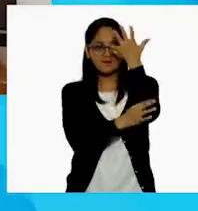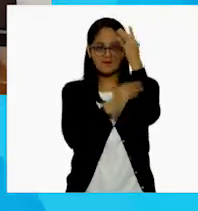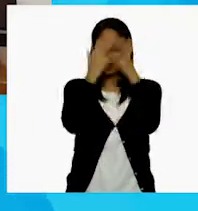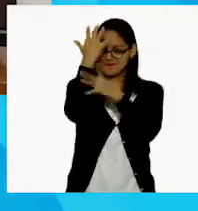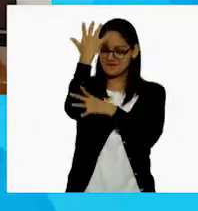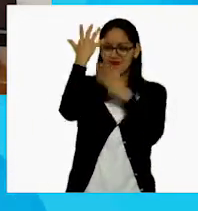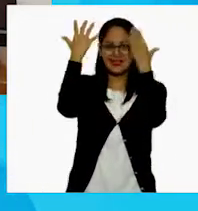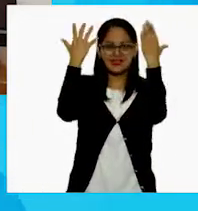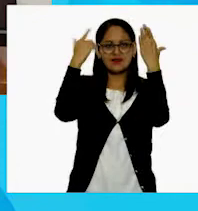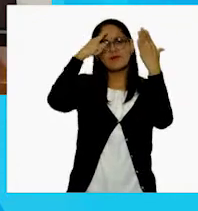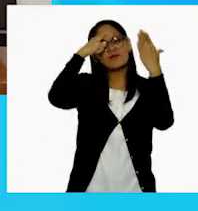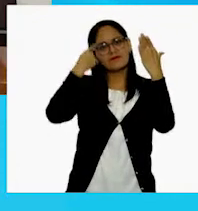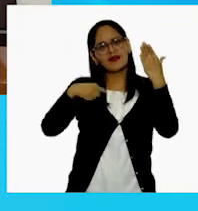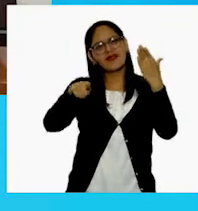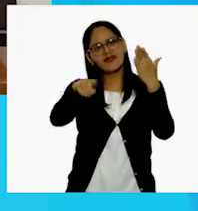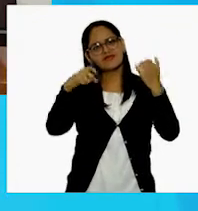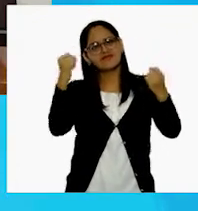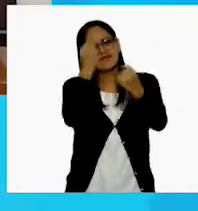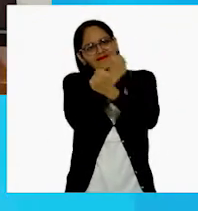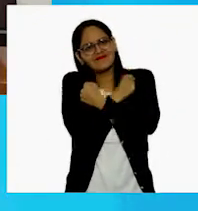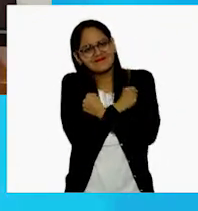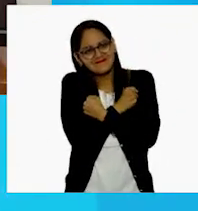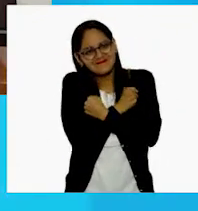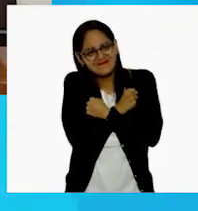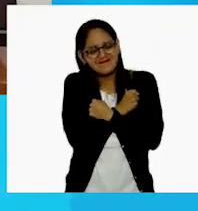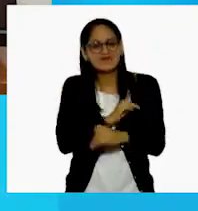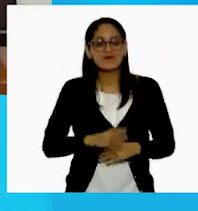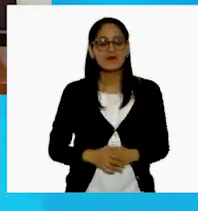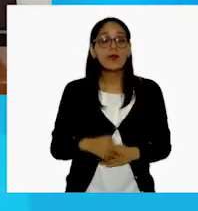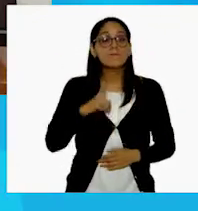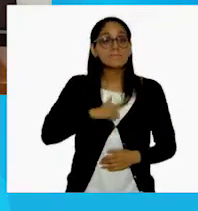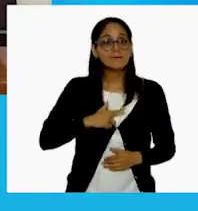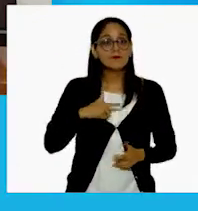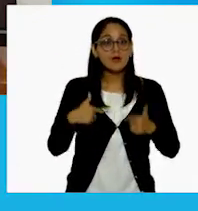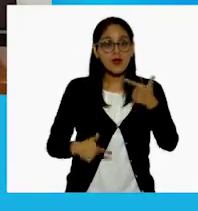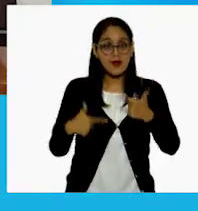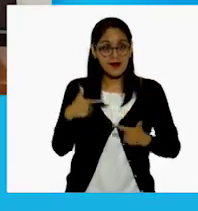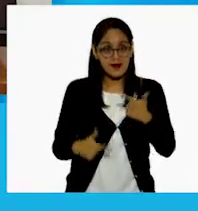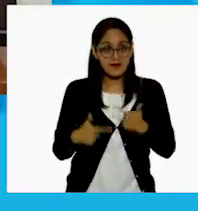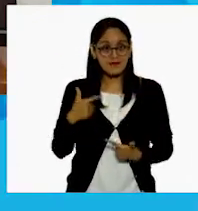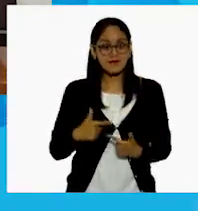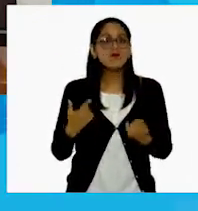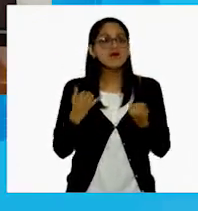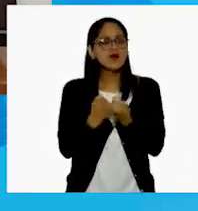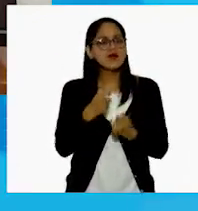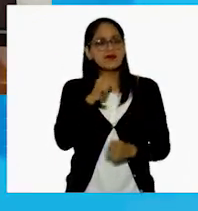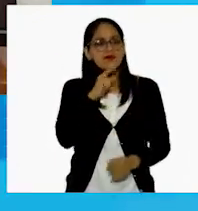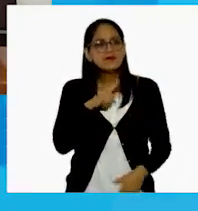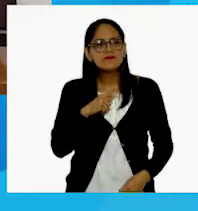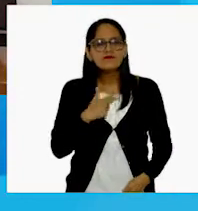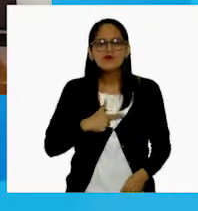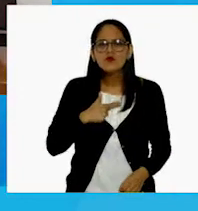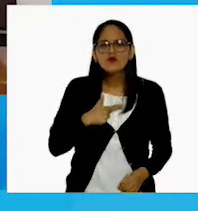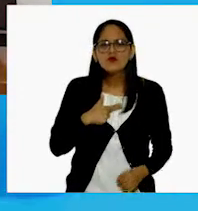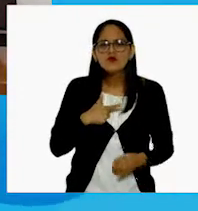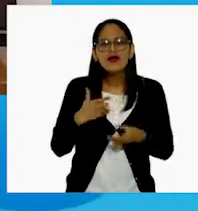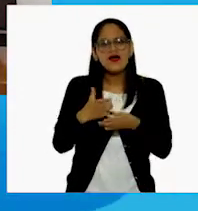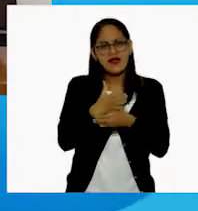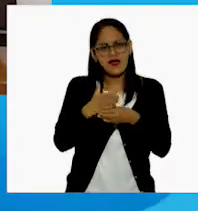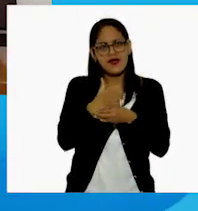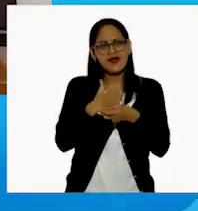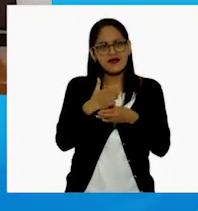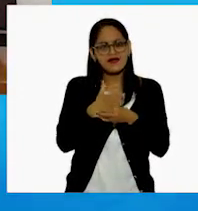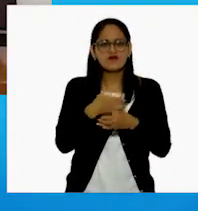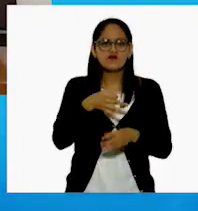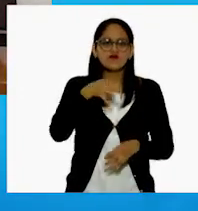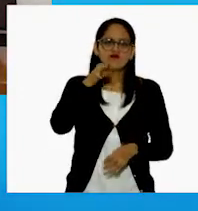para poderte abrazar. Me gusta la leche y me gusta el café.